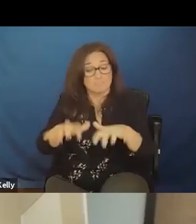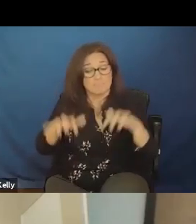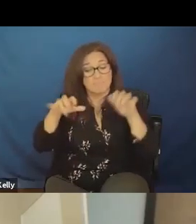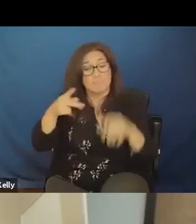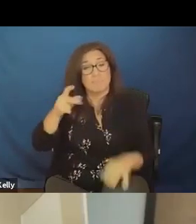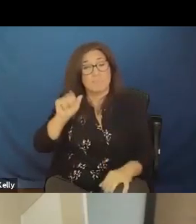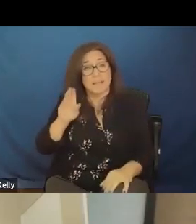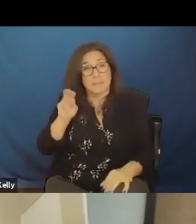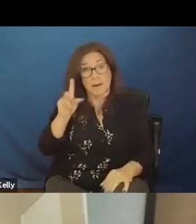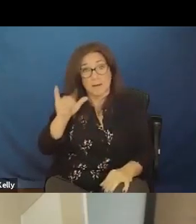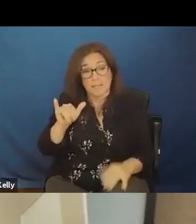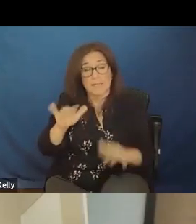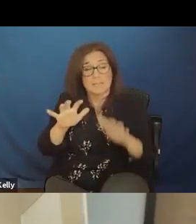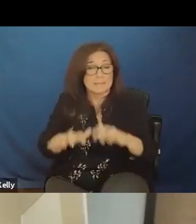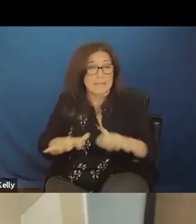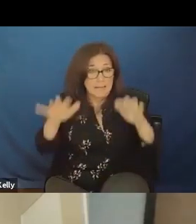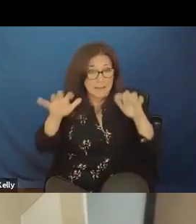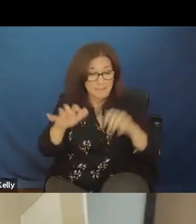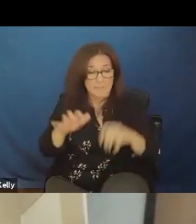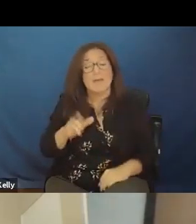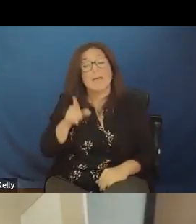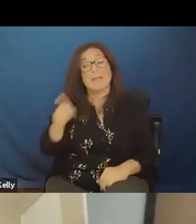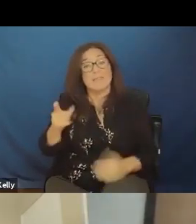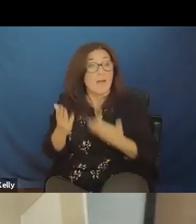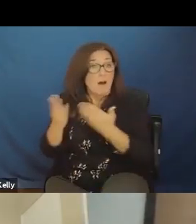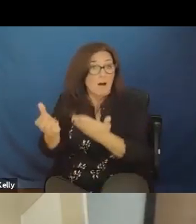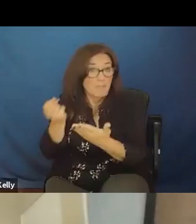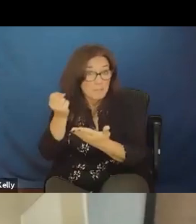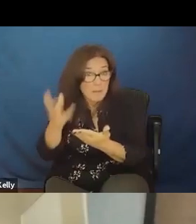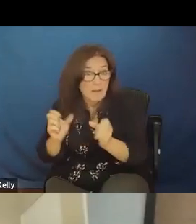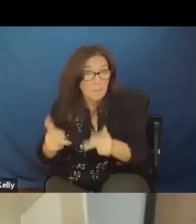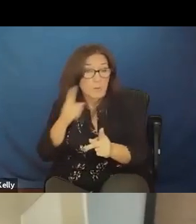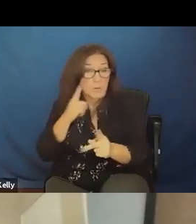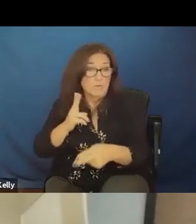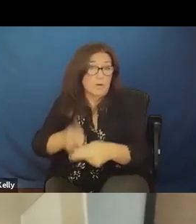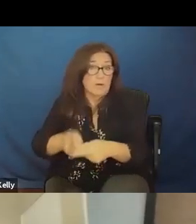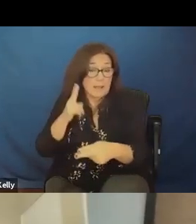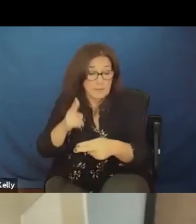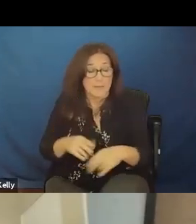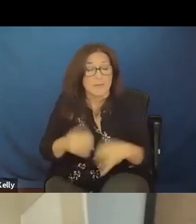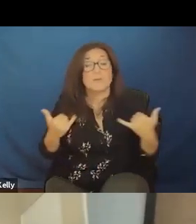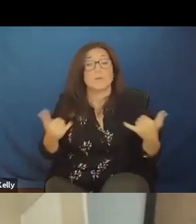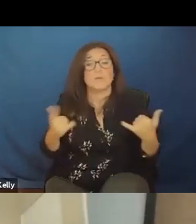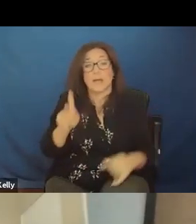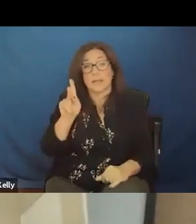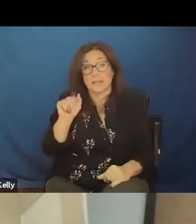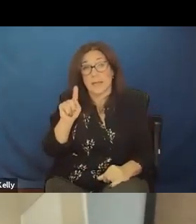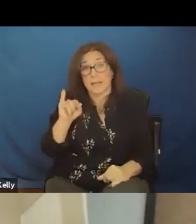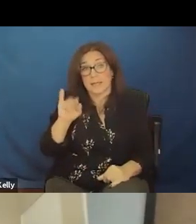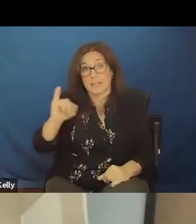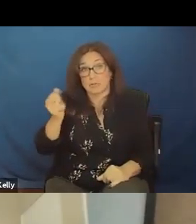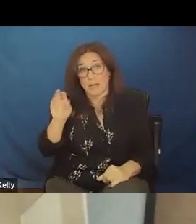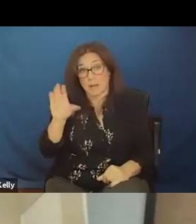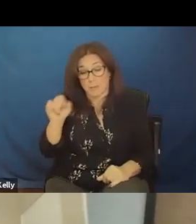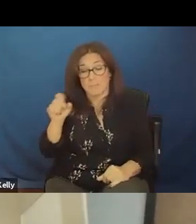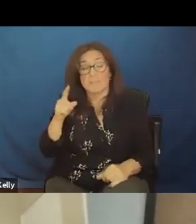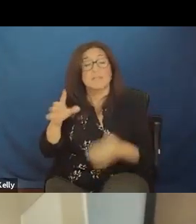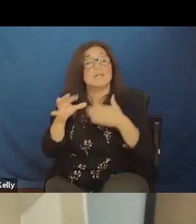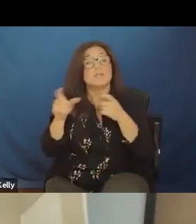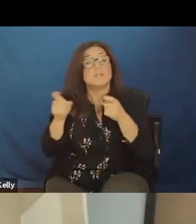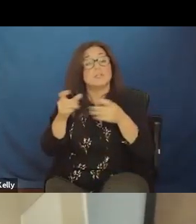hubo se ofrecieron varias oportunidades de nombramiento del plan esta noche que dj caps directora de la